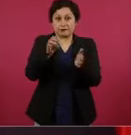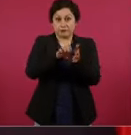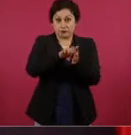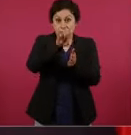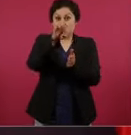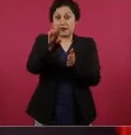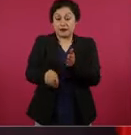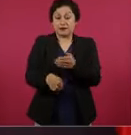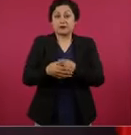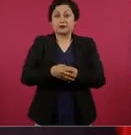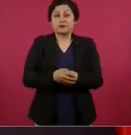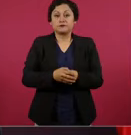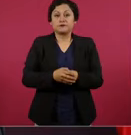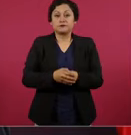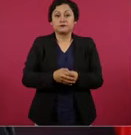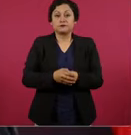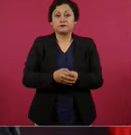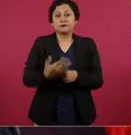no hay